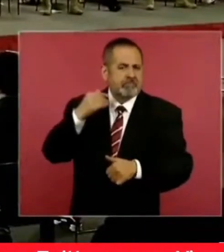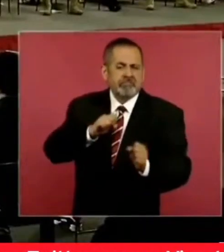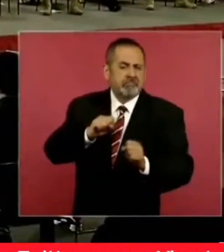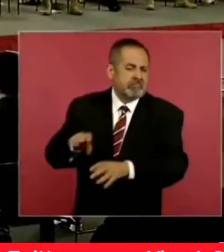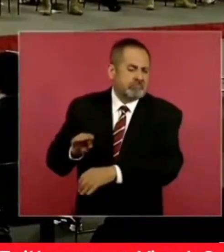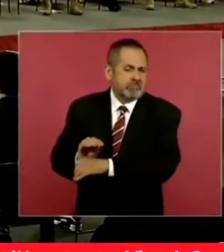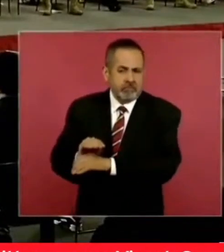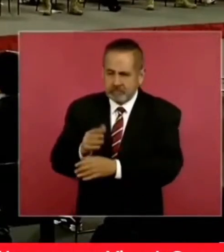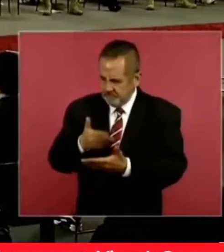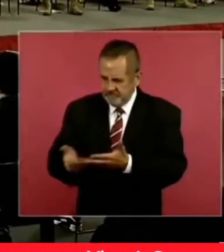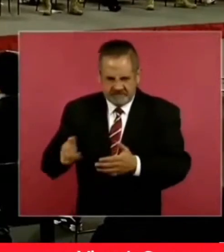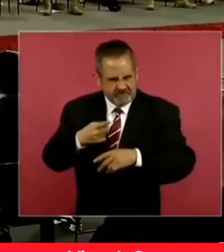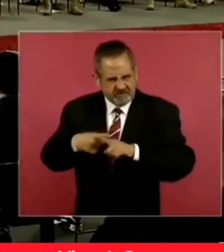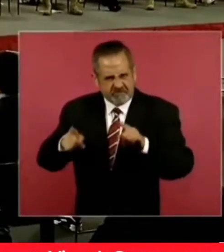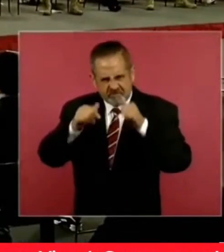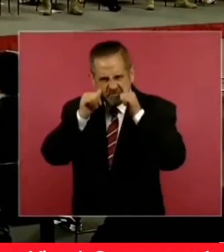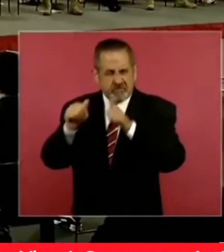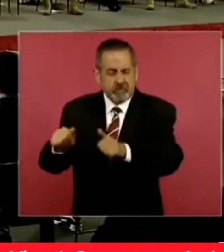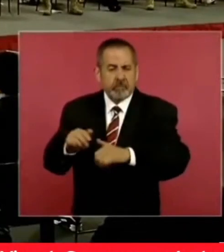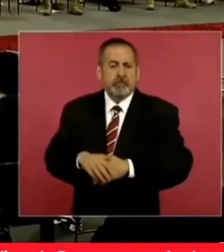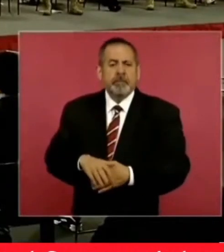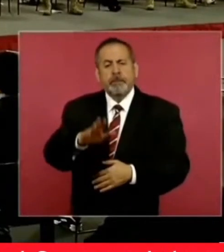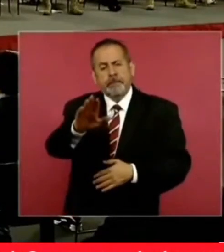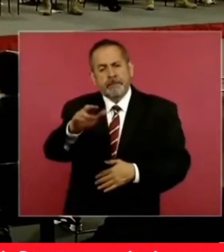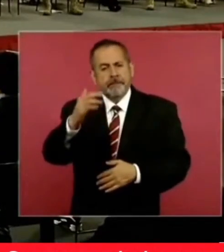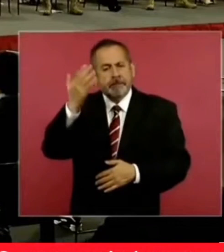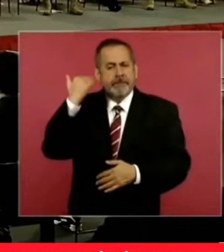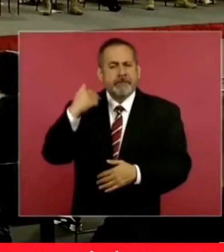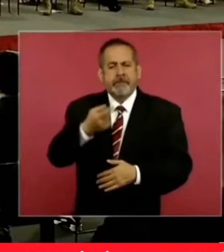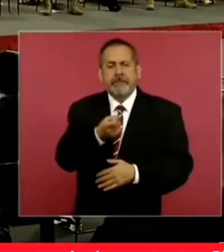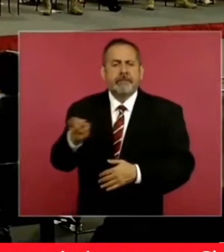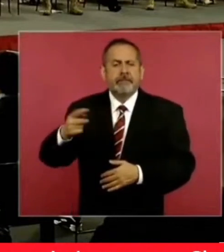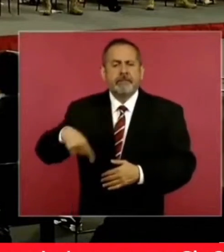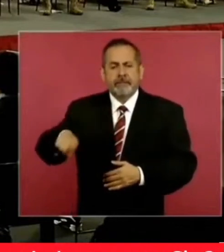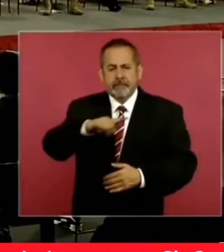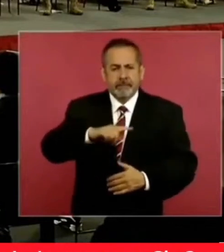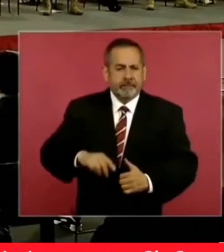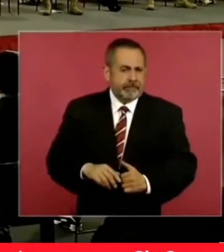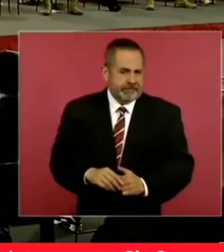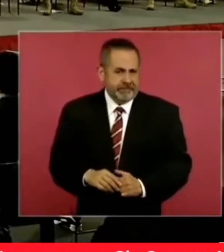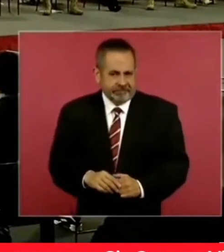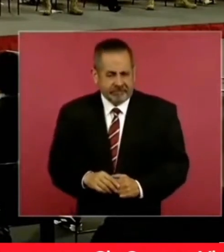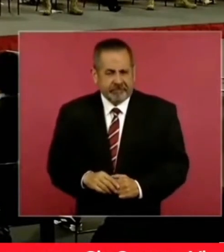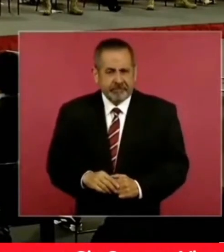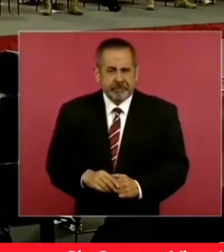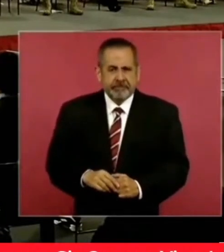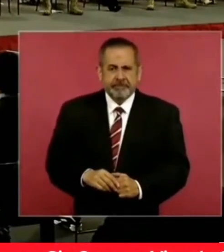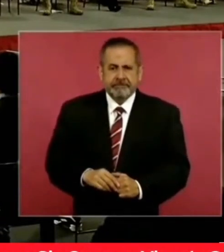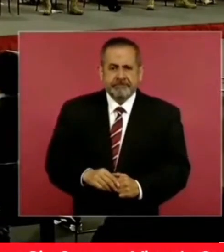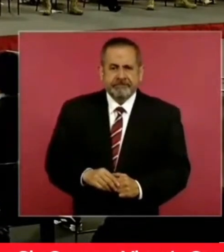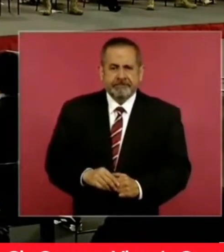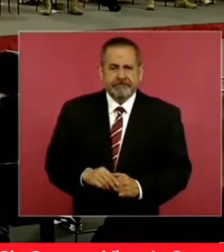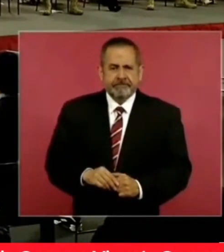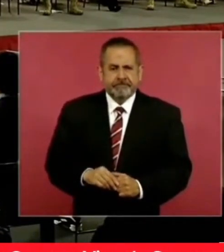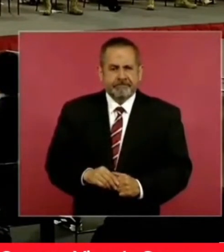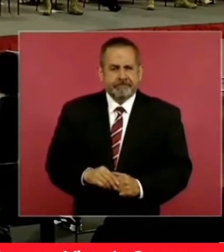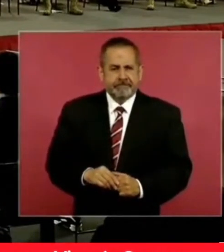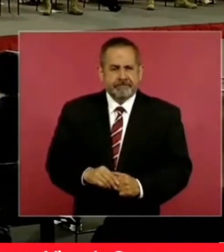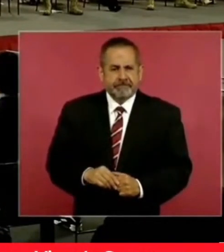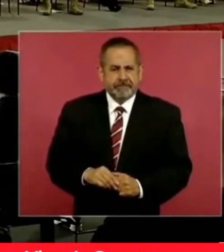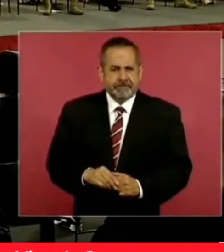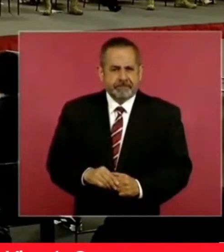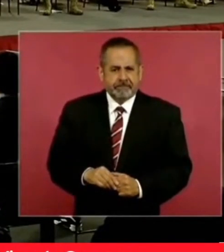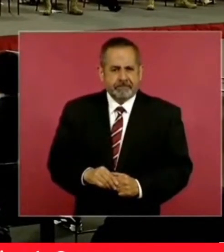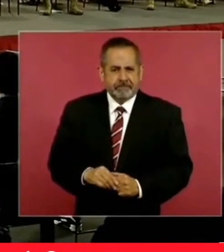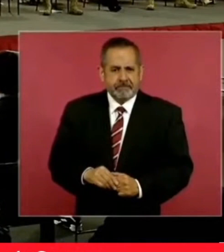en respuesta a una añeja y legítima demanda de las y los cardioportenses y gracias a su inmenso cariño señor